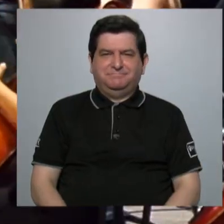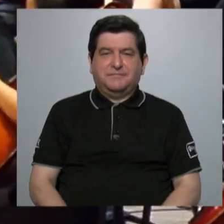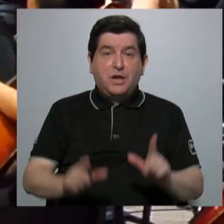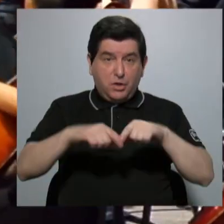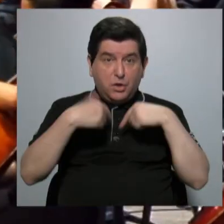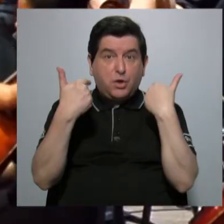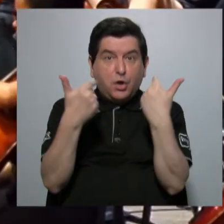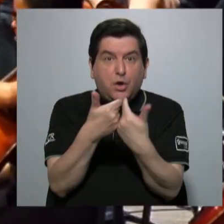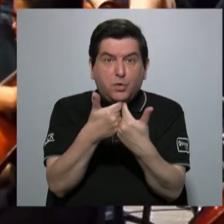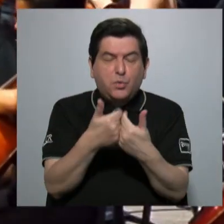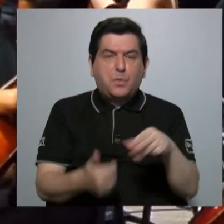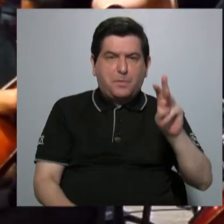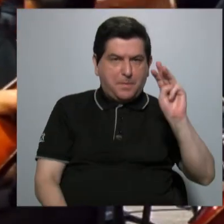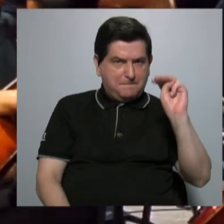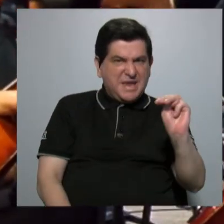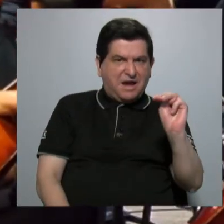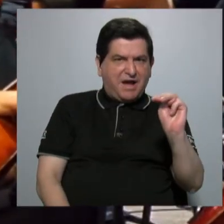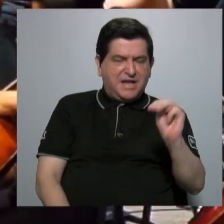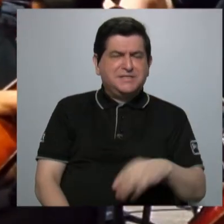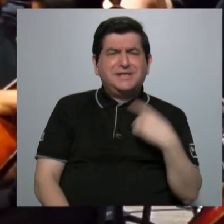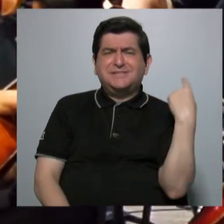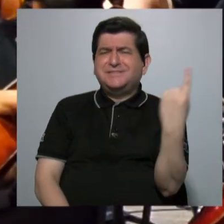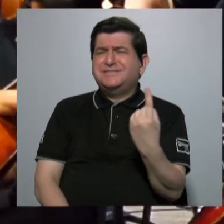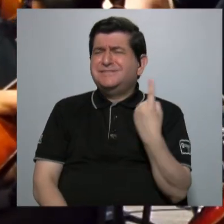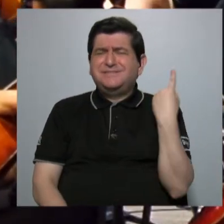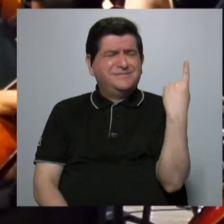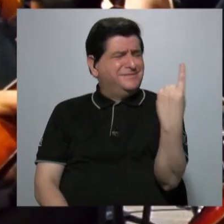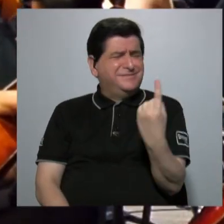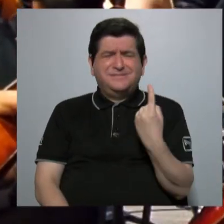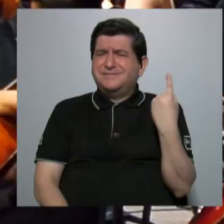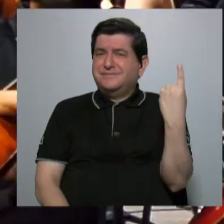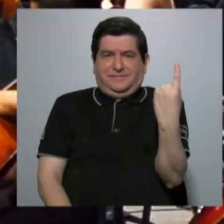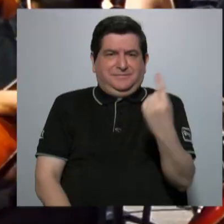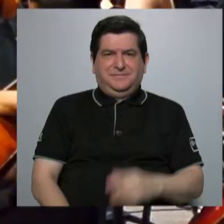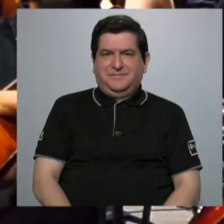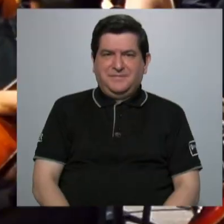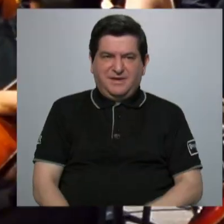grupo, el Miravalles, siempre